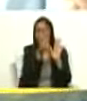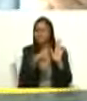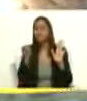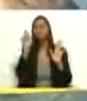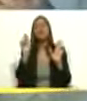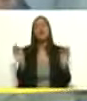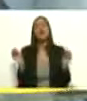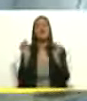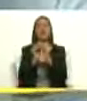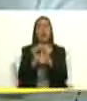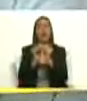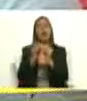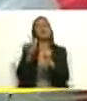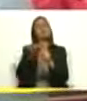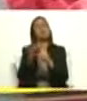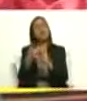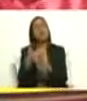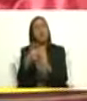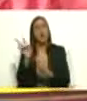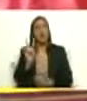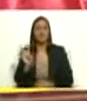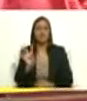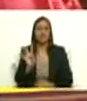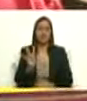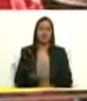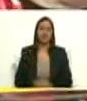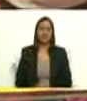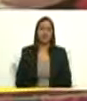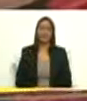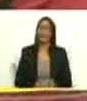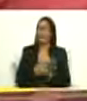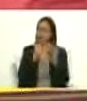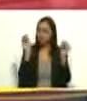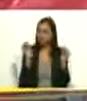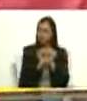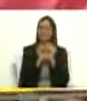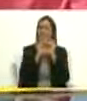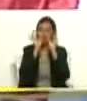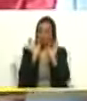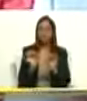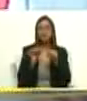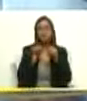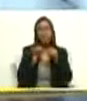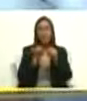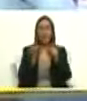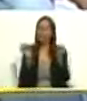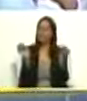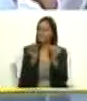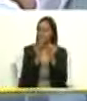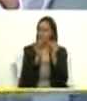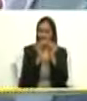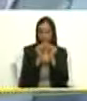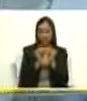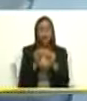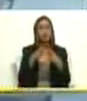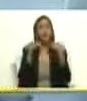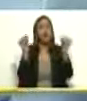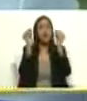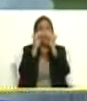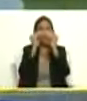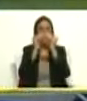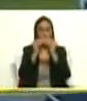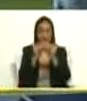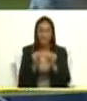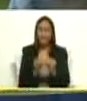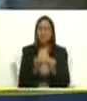actual de Venezuela son totalmente viables son totalmente necesarias y las propuestas que ha